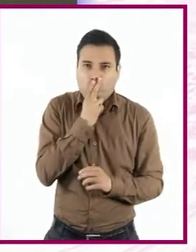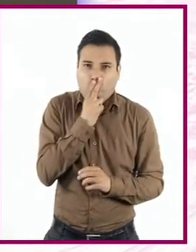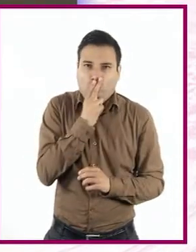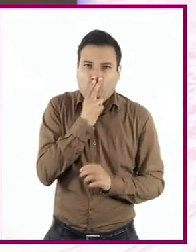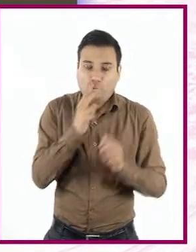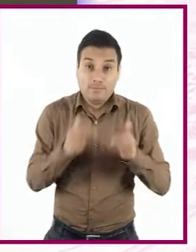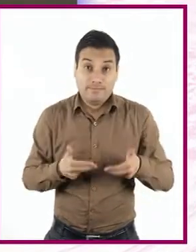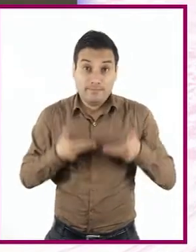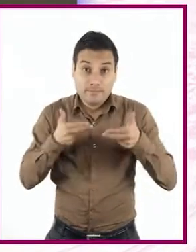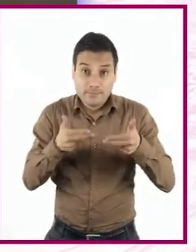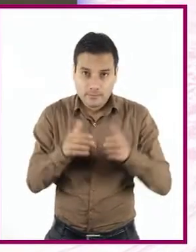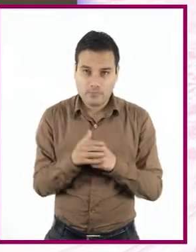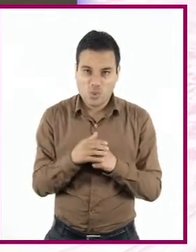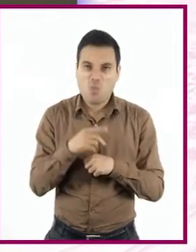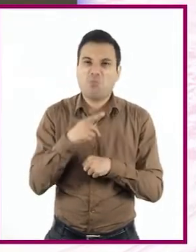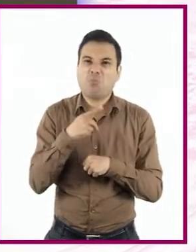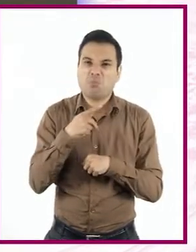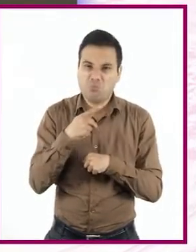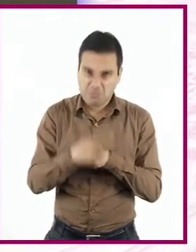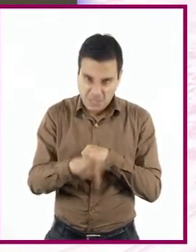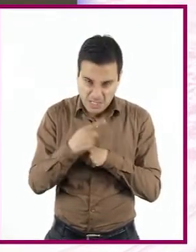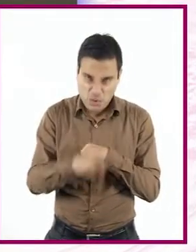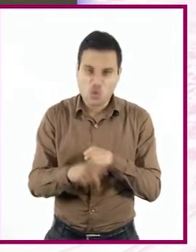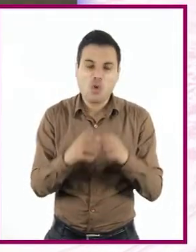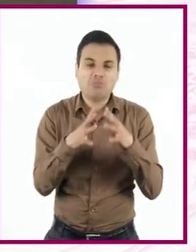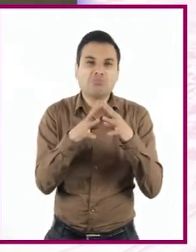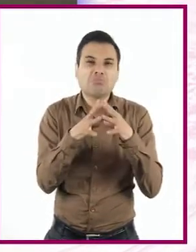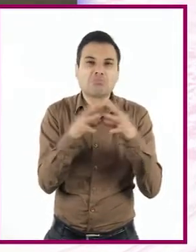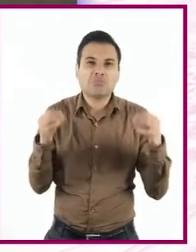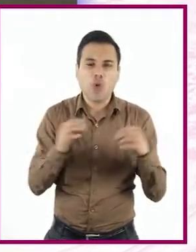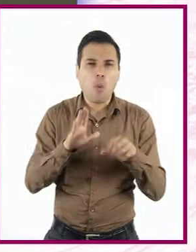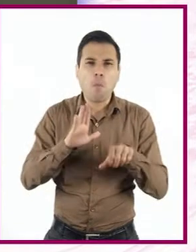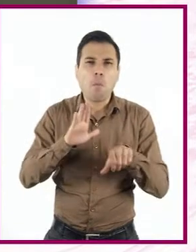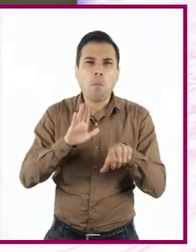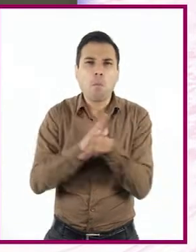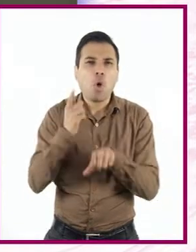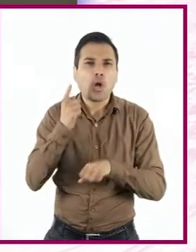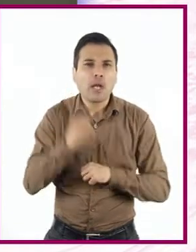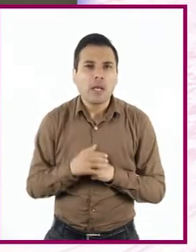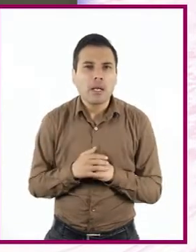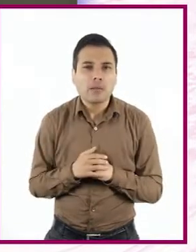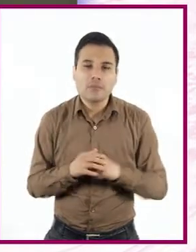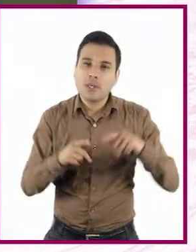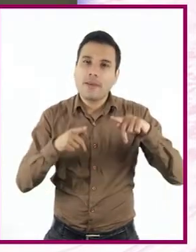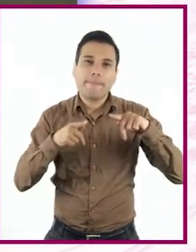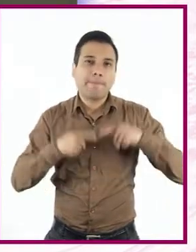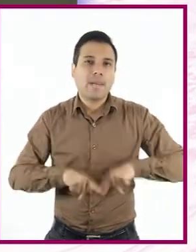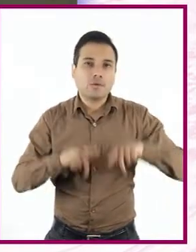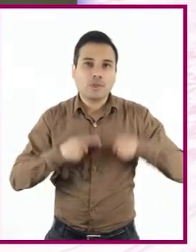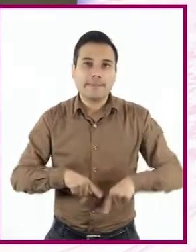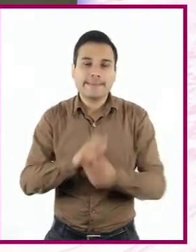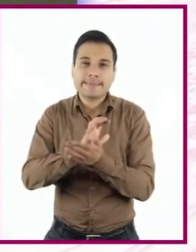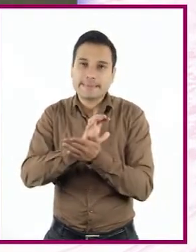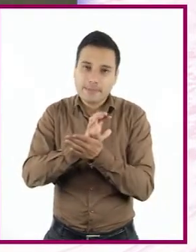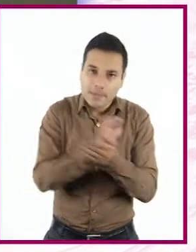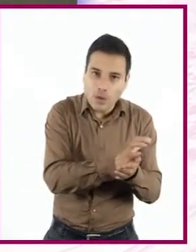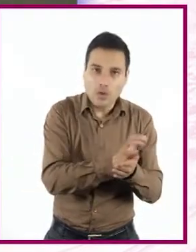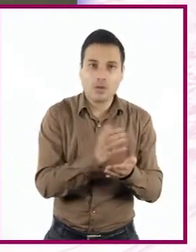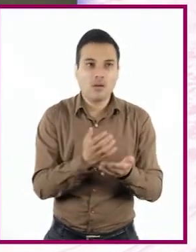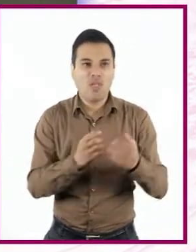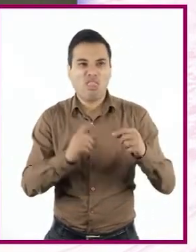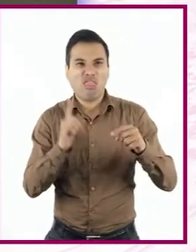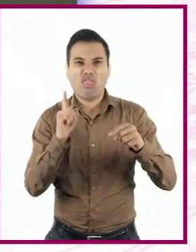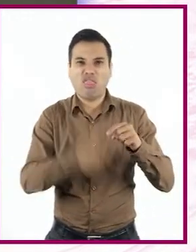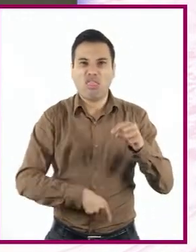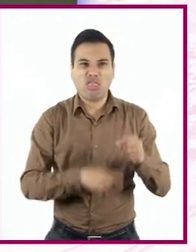están en peligro de extinción a causa de problemáticas cuales los prejuicios y los desprecios de